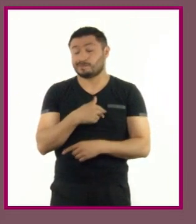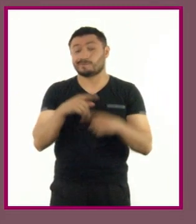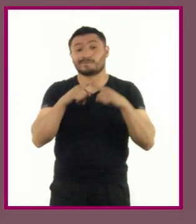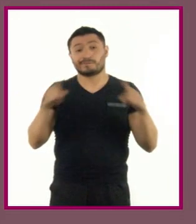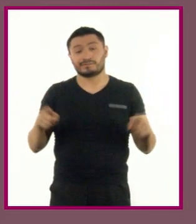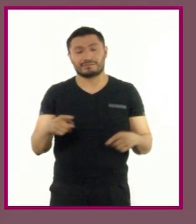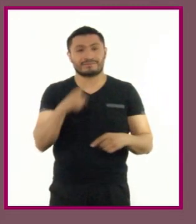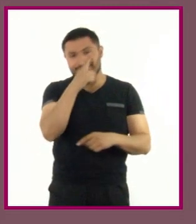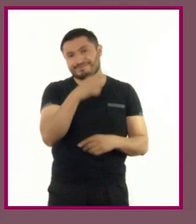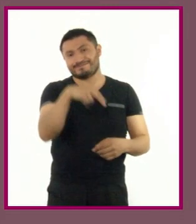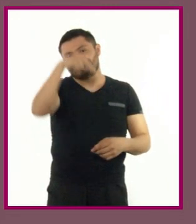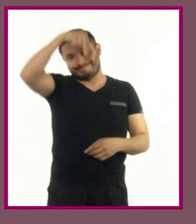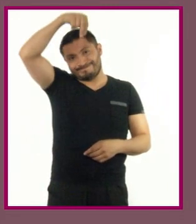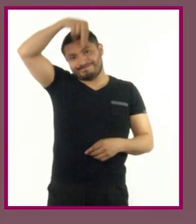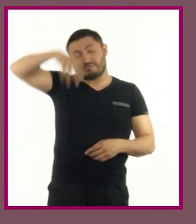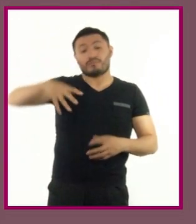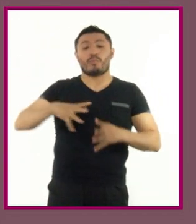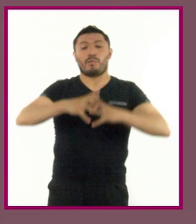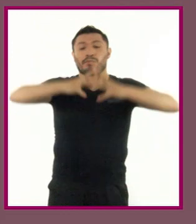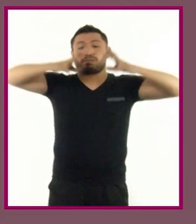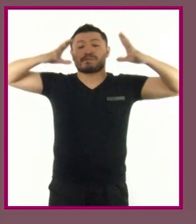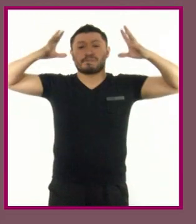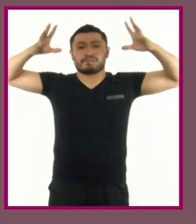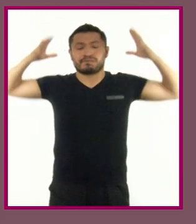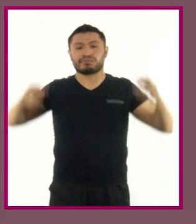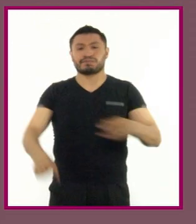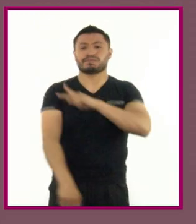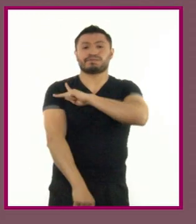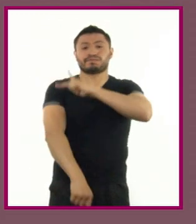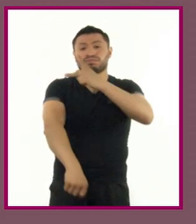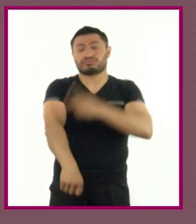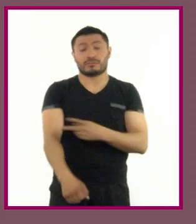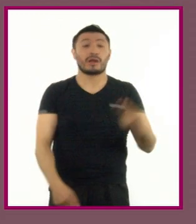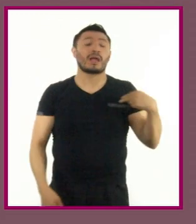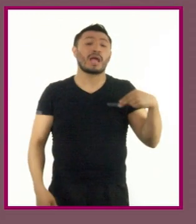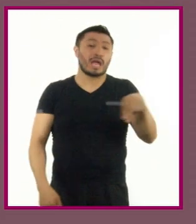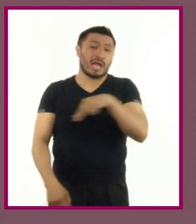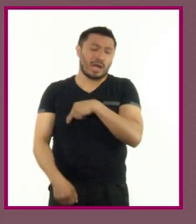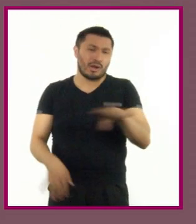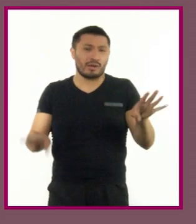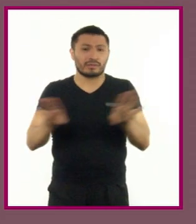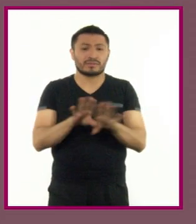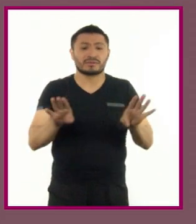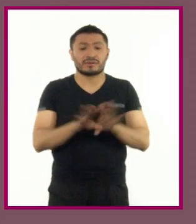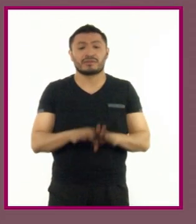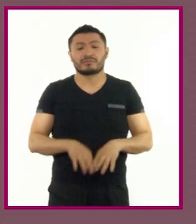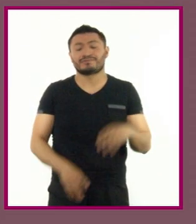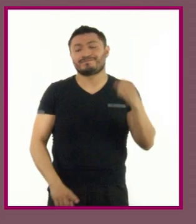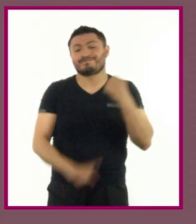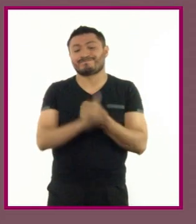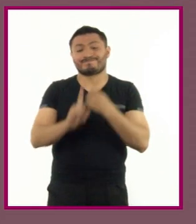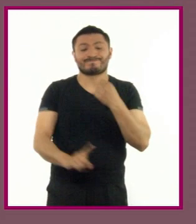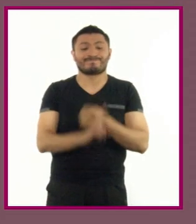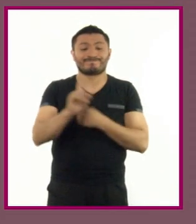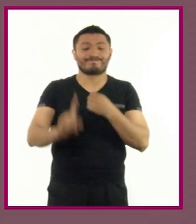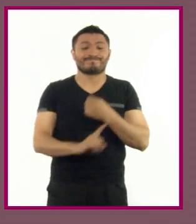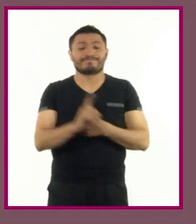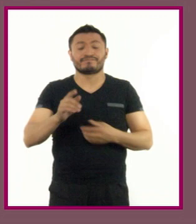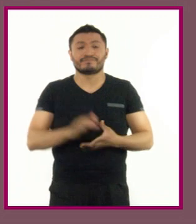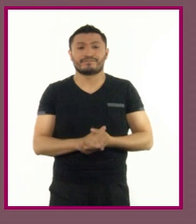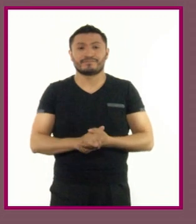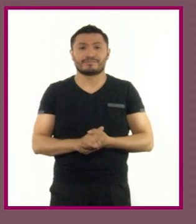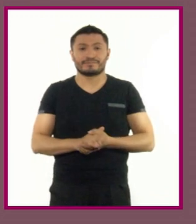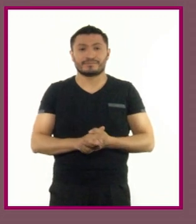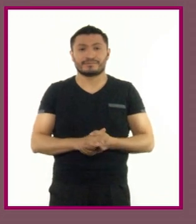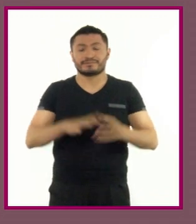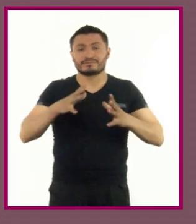economía norteamericana es gigante, poderosa, y la nuestra estaba en serios problemas. De